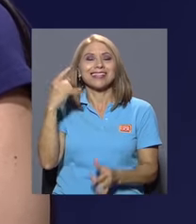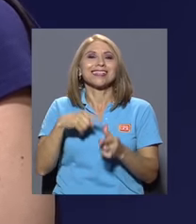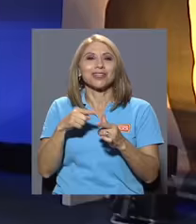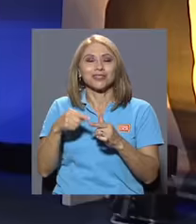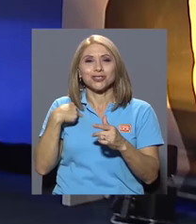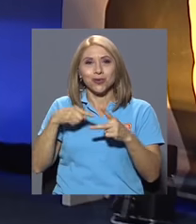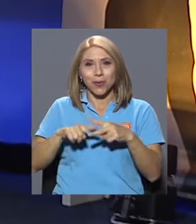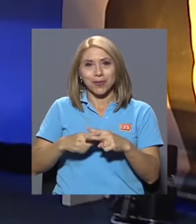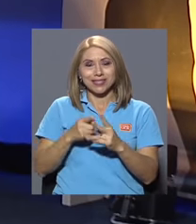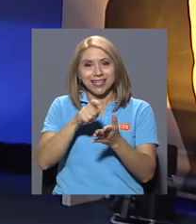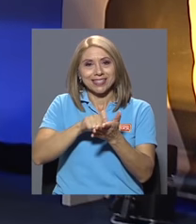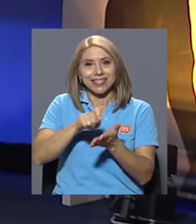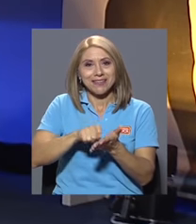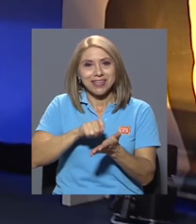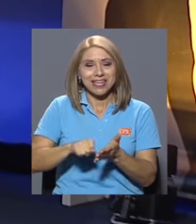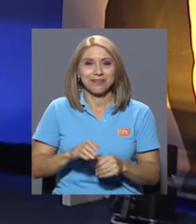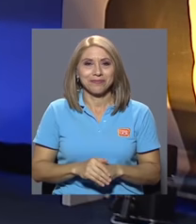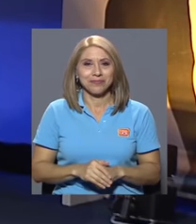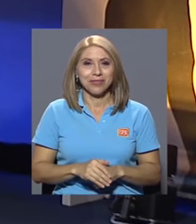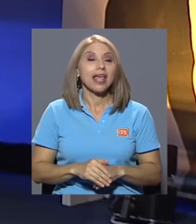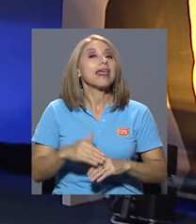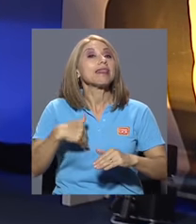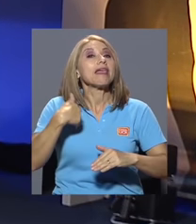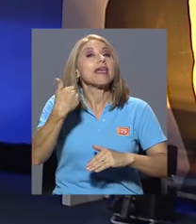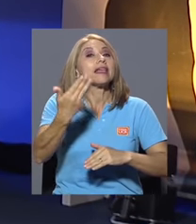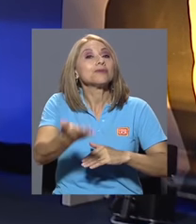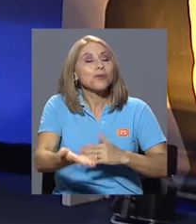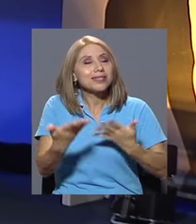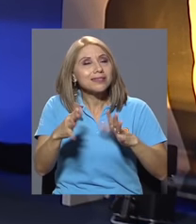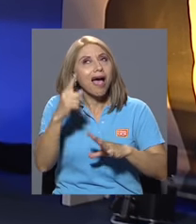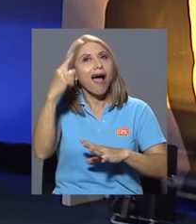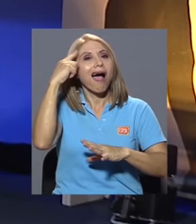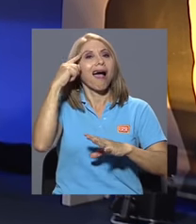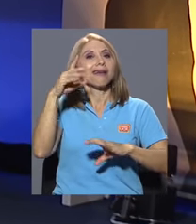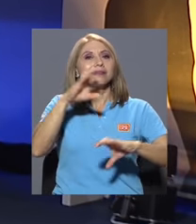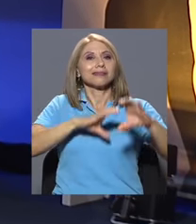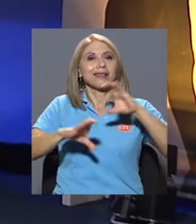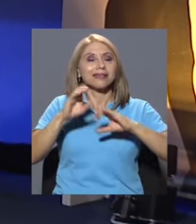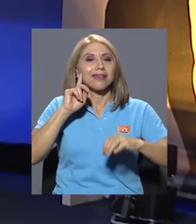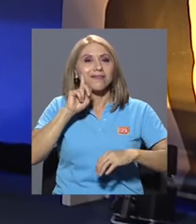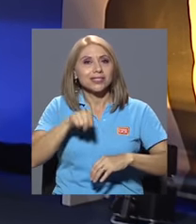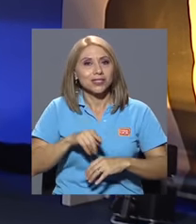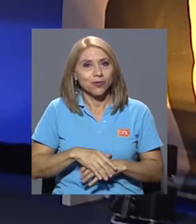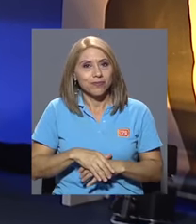escribir. El asunto con la ciencia ficción vino después, ya cuando yo fui